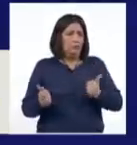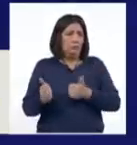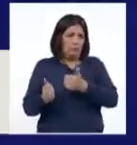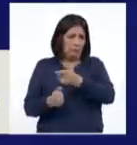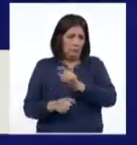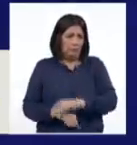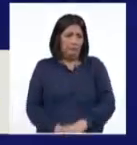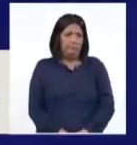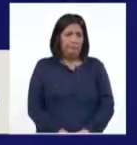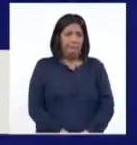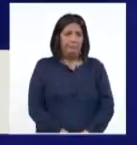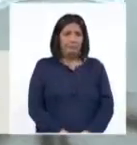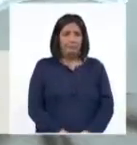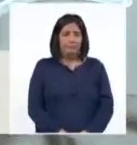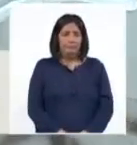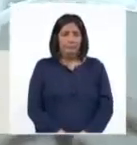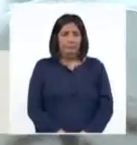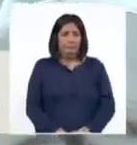persecución.